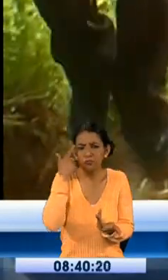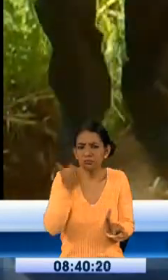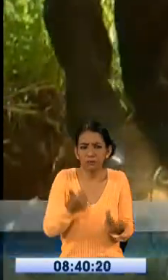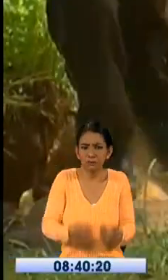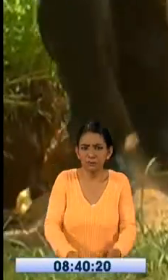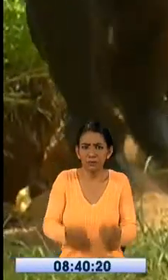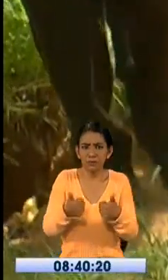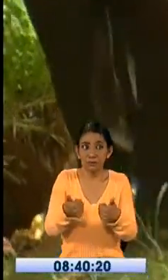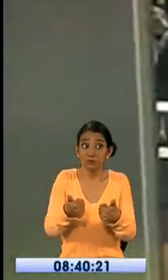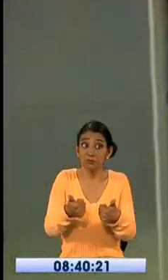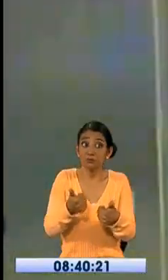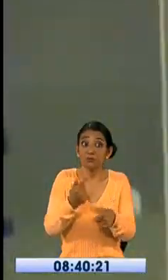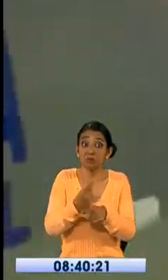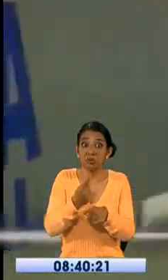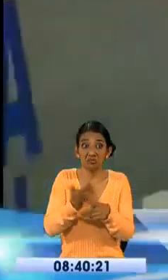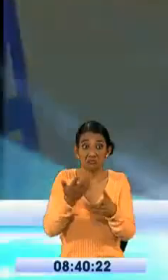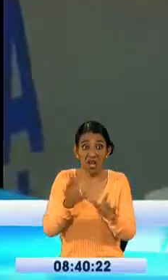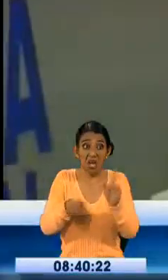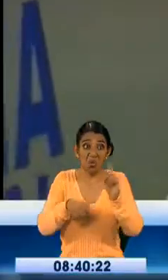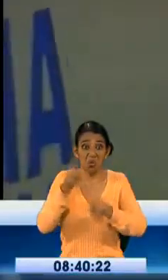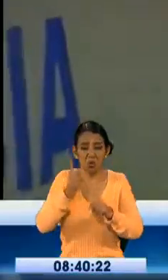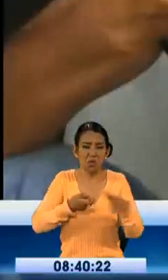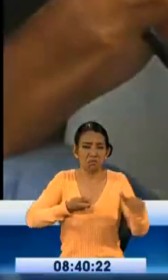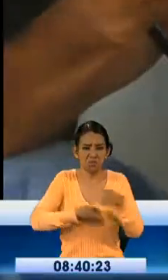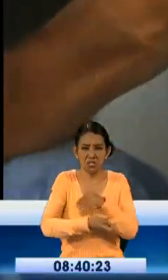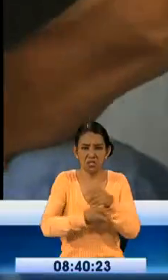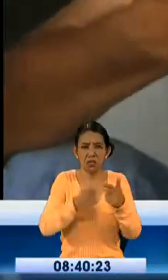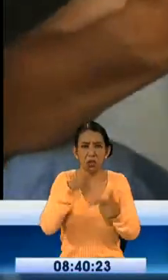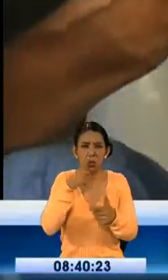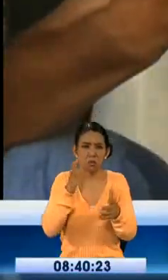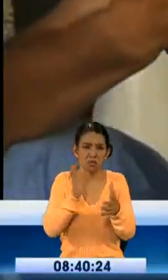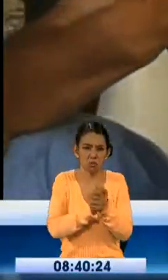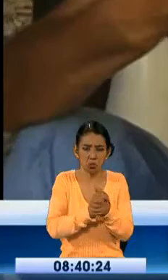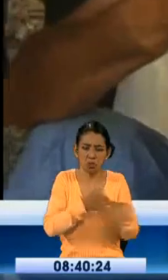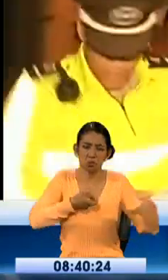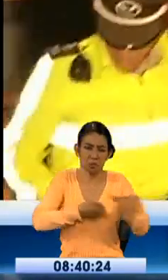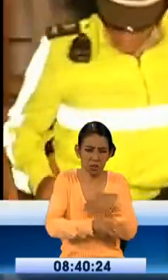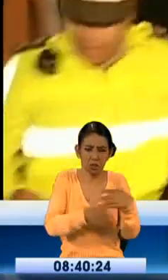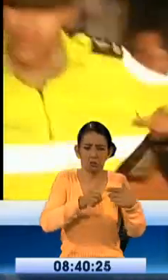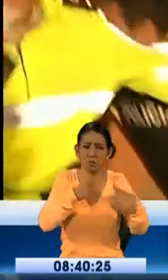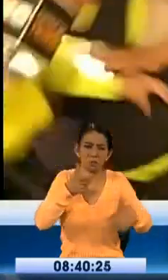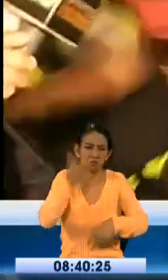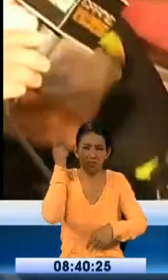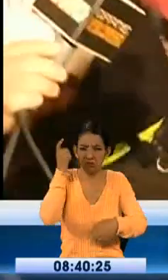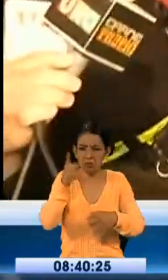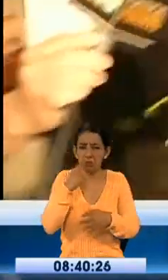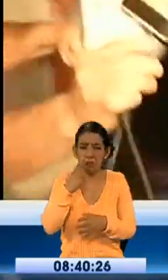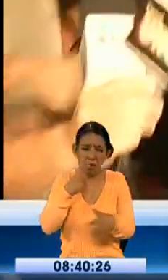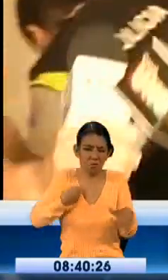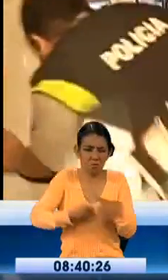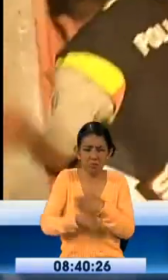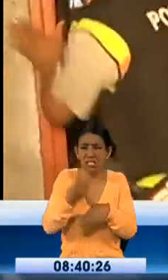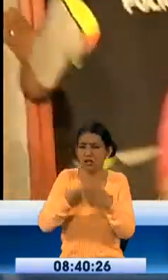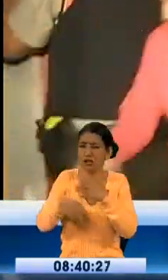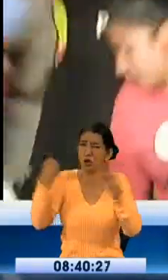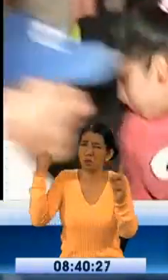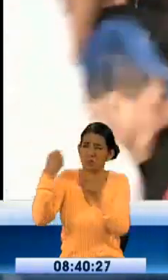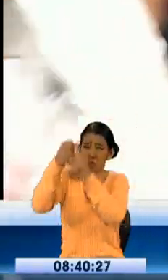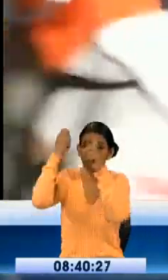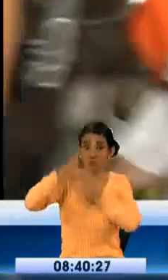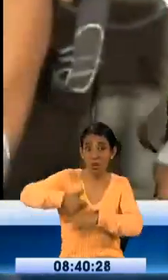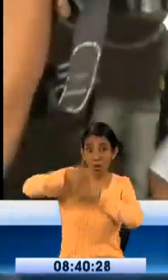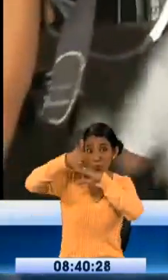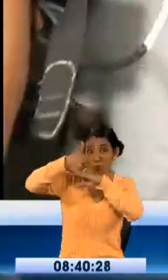el polen que deriva en femicidios, parricidios o filicidios. Hay un permanente desafío a la autoridad que